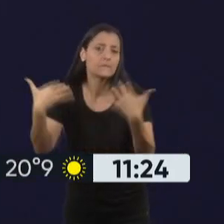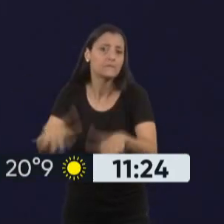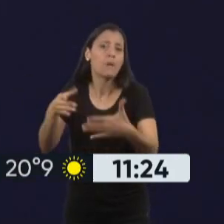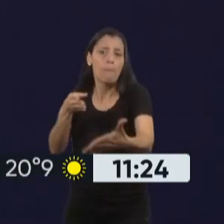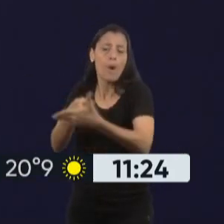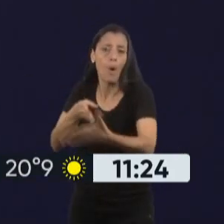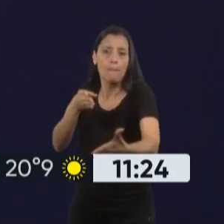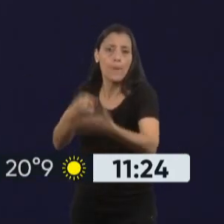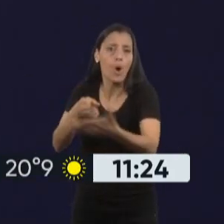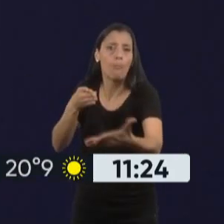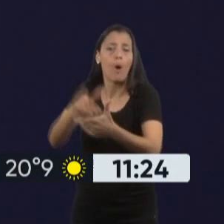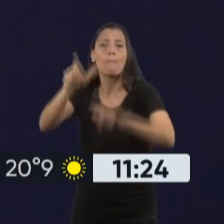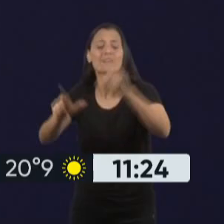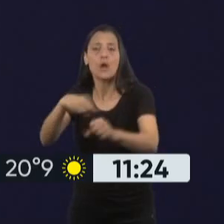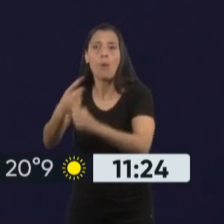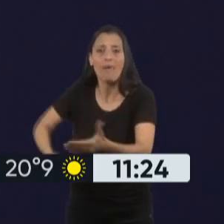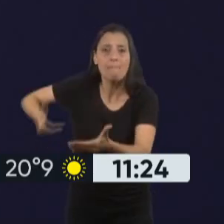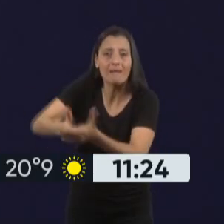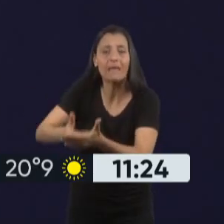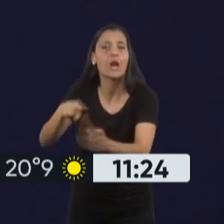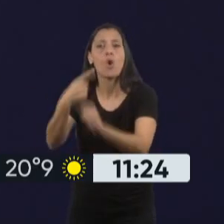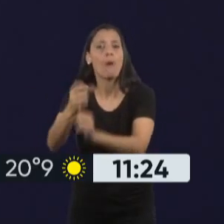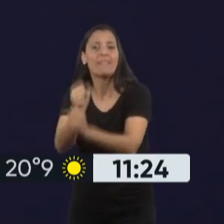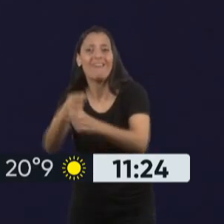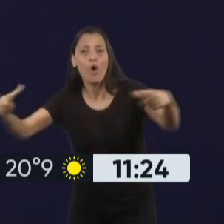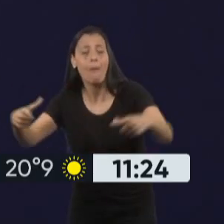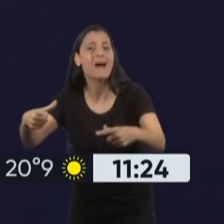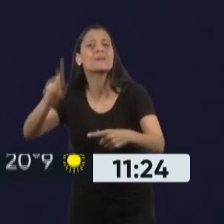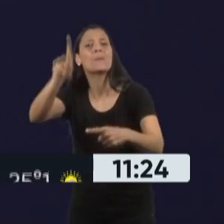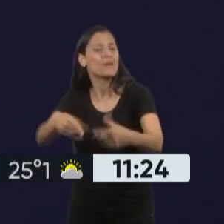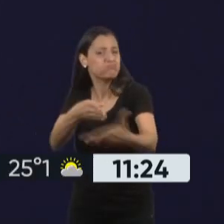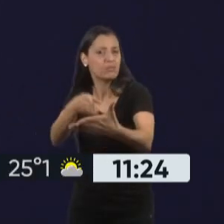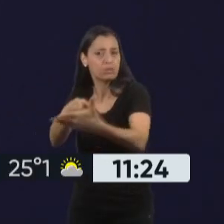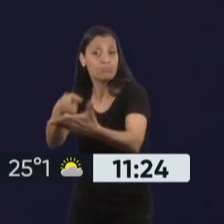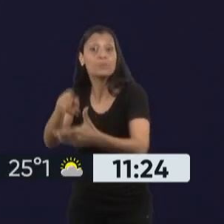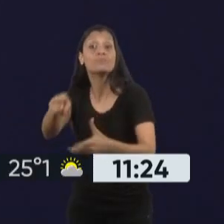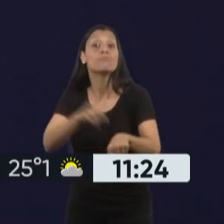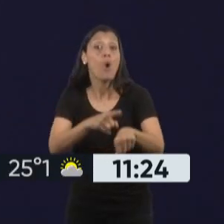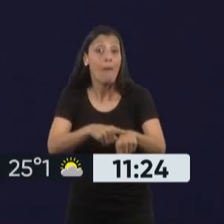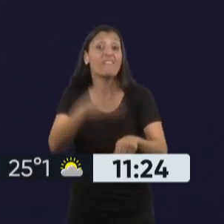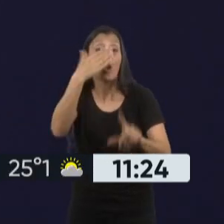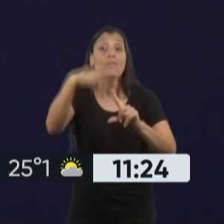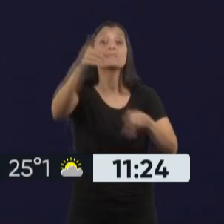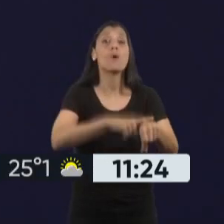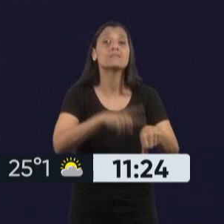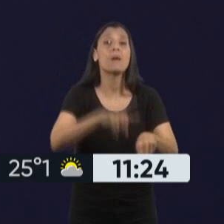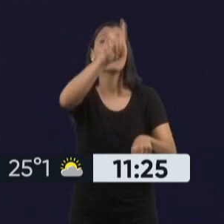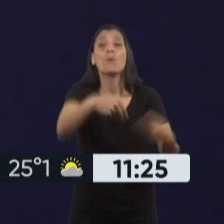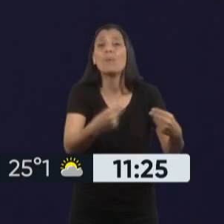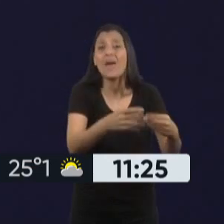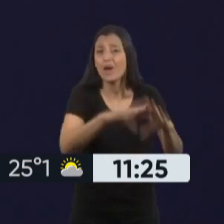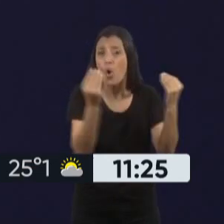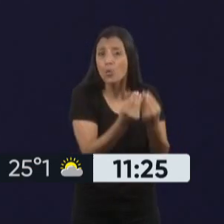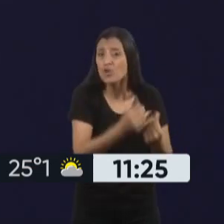permite invertir, que no permite contratar y que no permite expandirse, y que en definitiva cuando pasa eso en el largo plazo lo que tenés es más pobreza, que es lo que